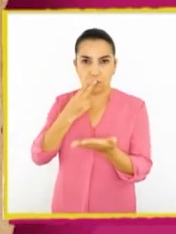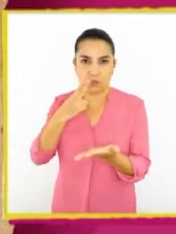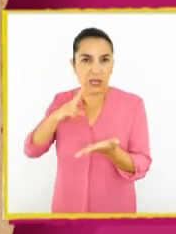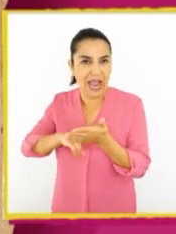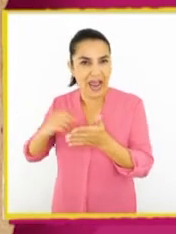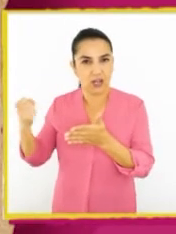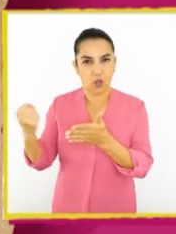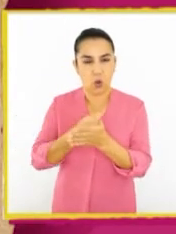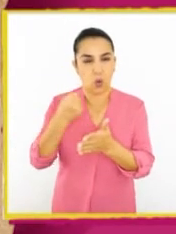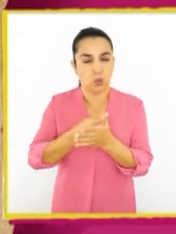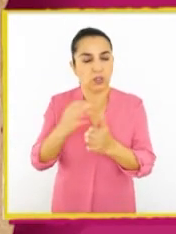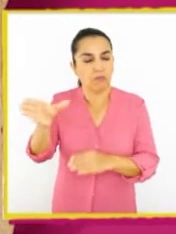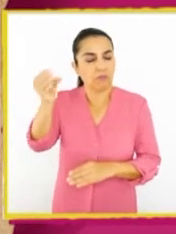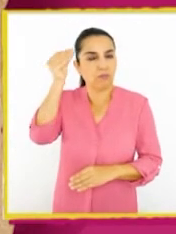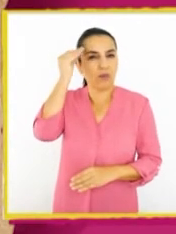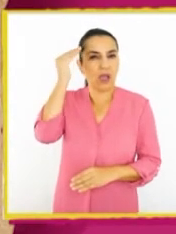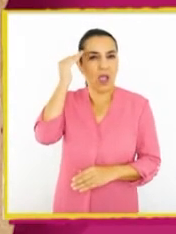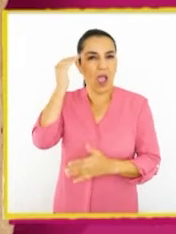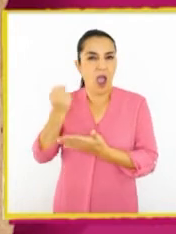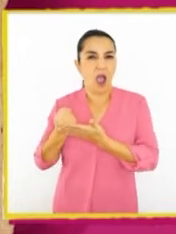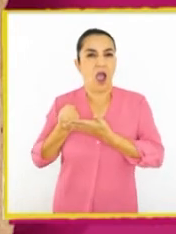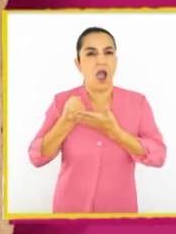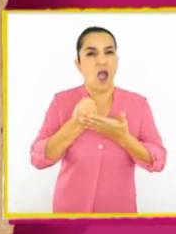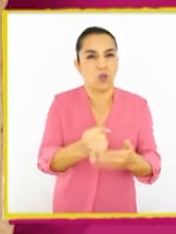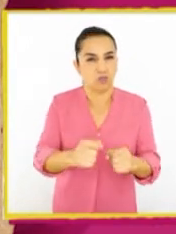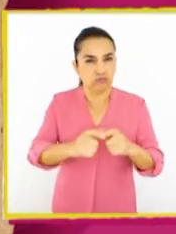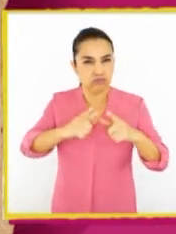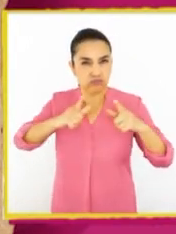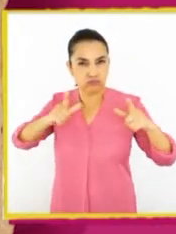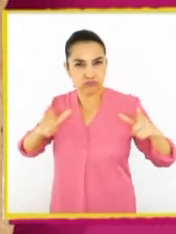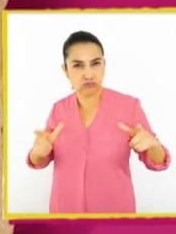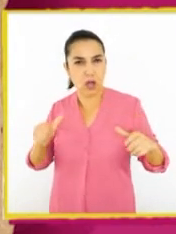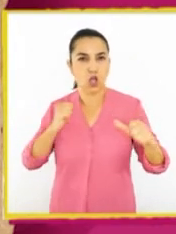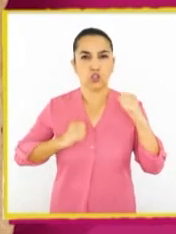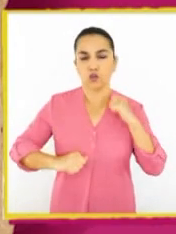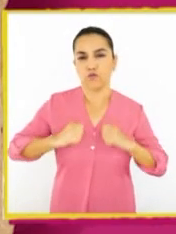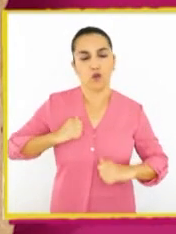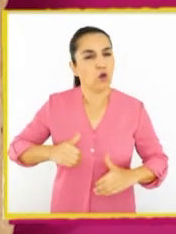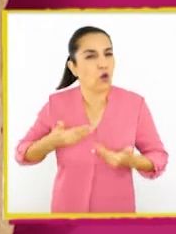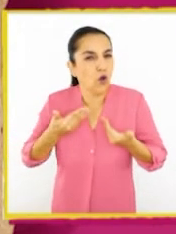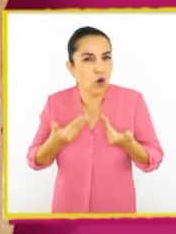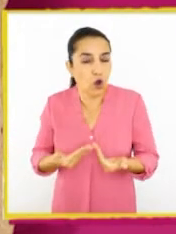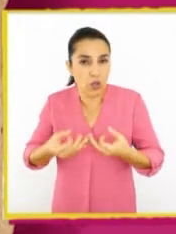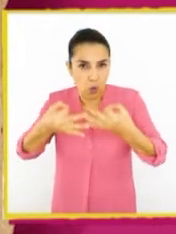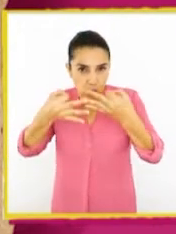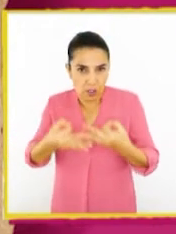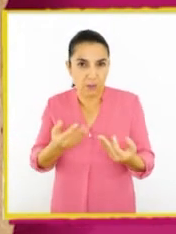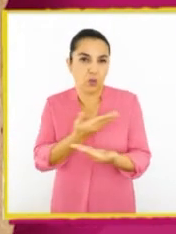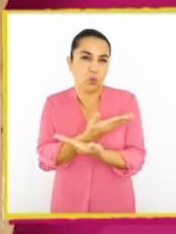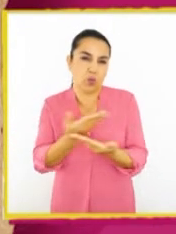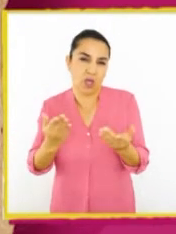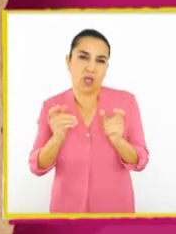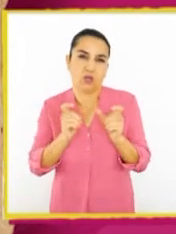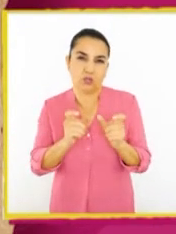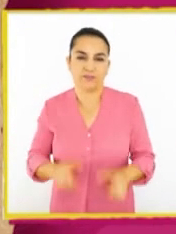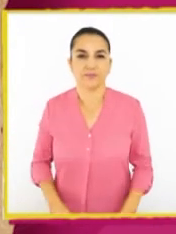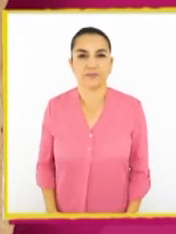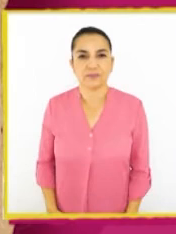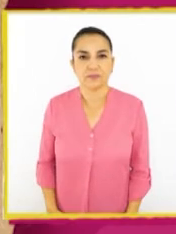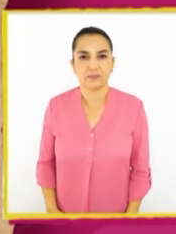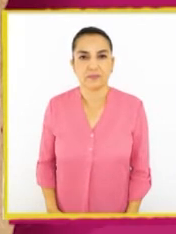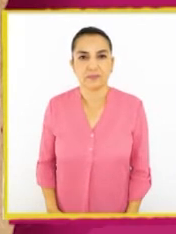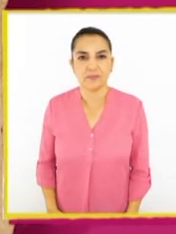carta, por las luchas que va a rememorar, contribuye a aumentar el dolor que hoy justamente debe